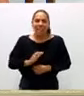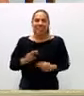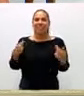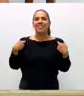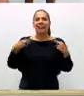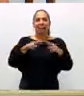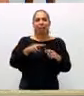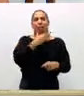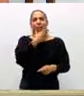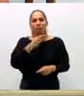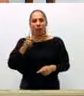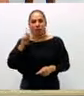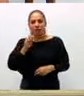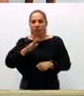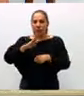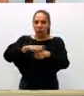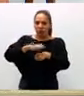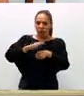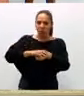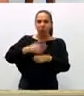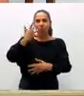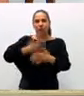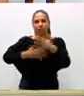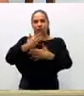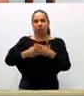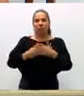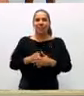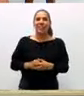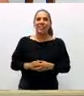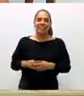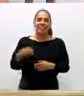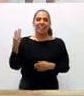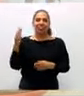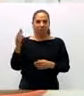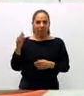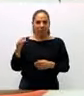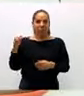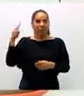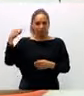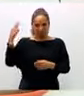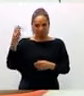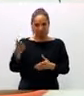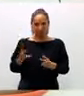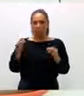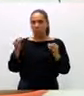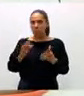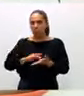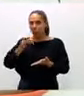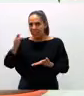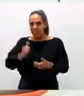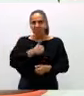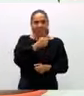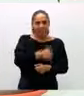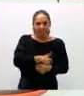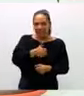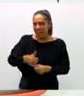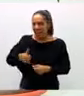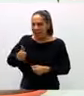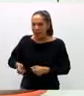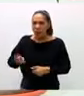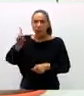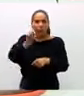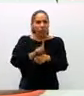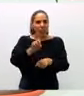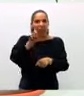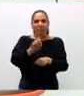próximo 15 de mayo. Mi reconocimiento para cada una y uno de ustedes por la labor que desarrollan día con día en beneficio de